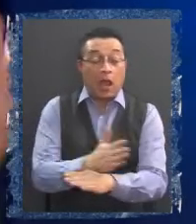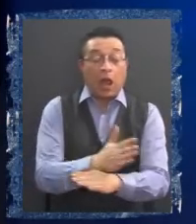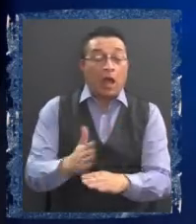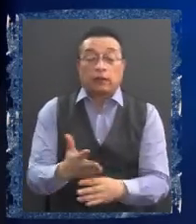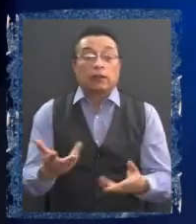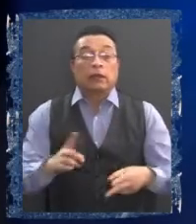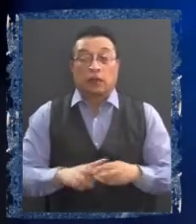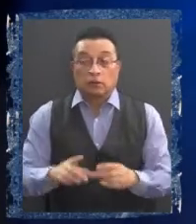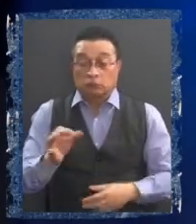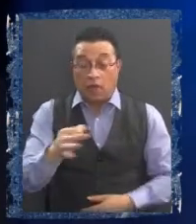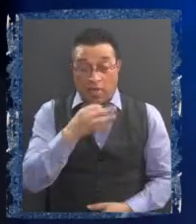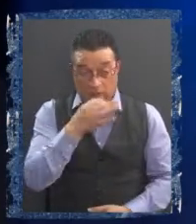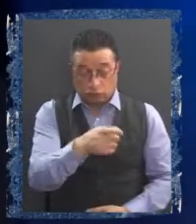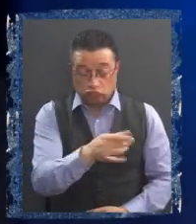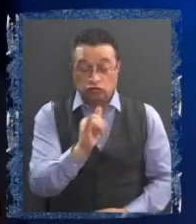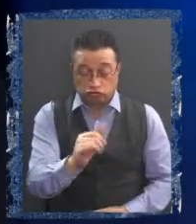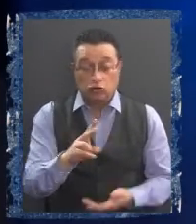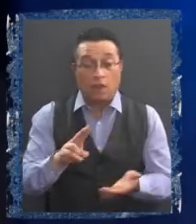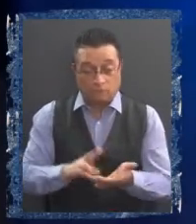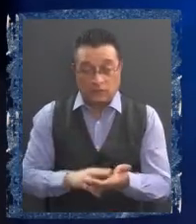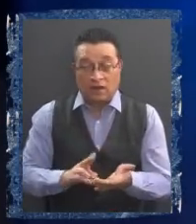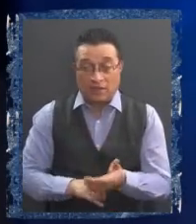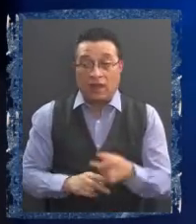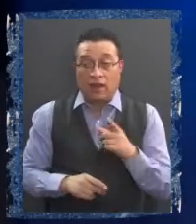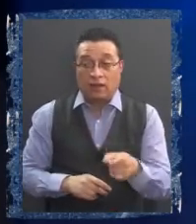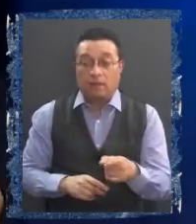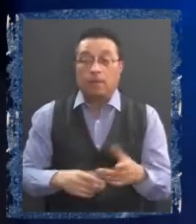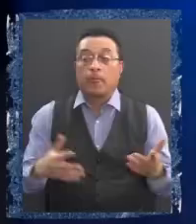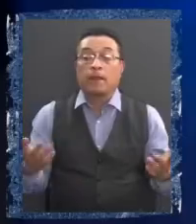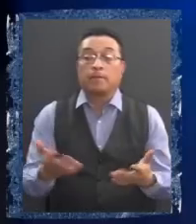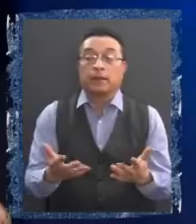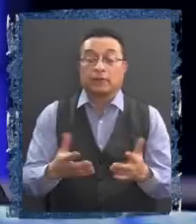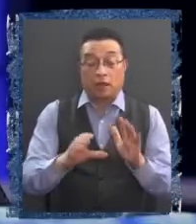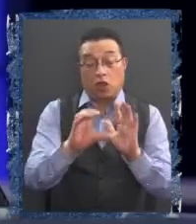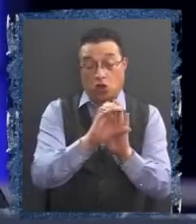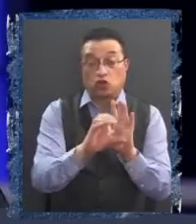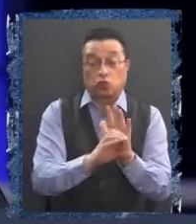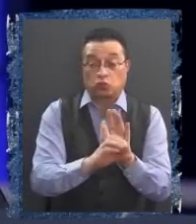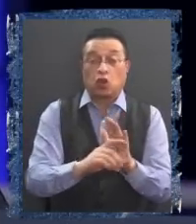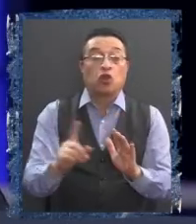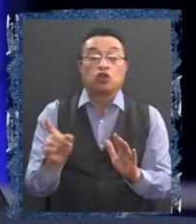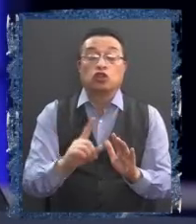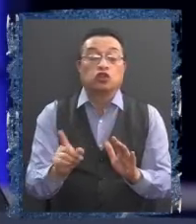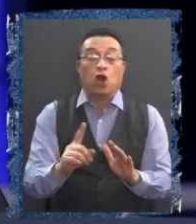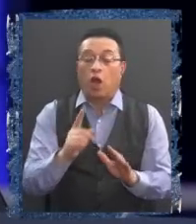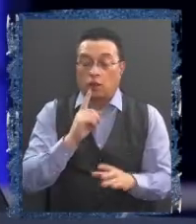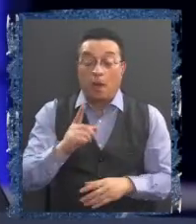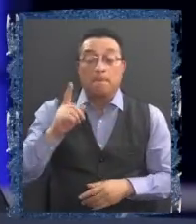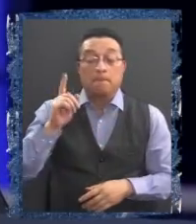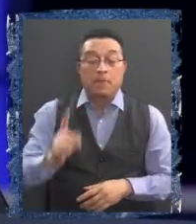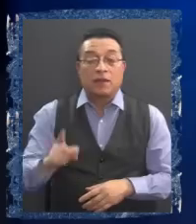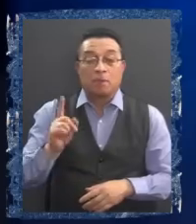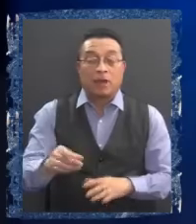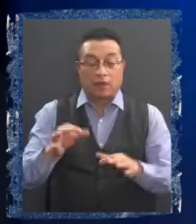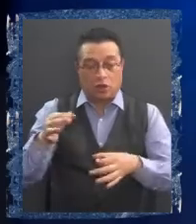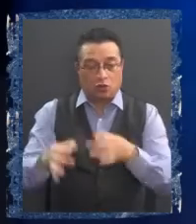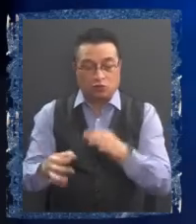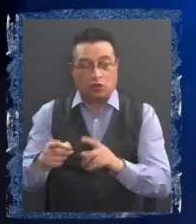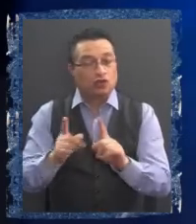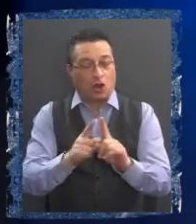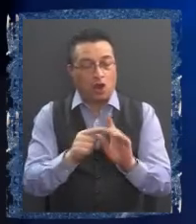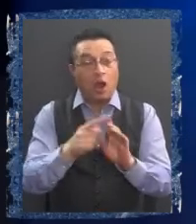lo que dice Francisco respecto a que las constituciones no son las que crean necesariamente la judicialización, Sí. pero